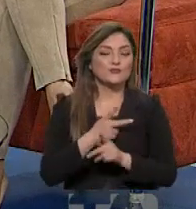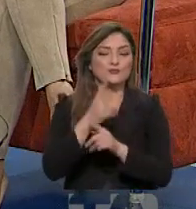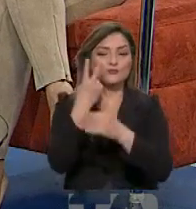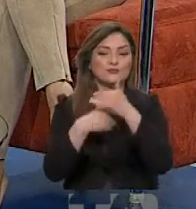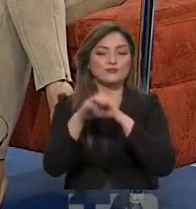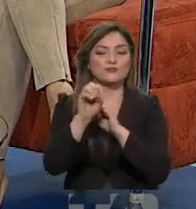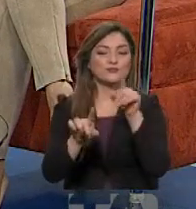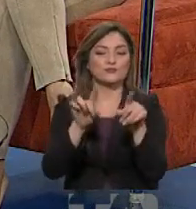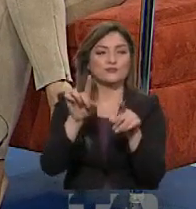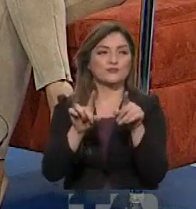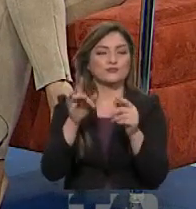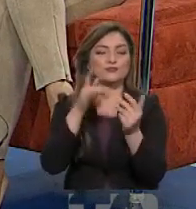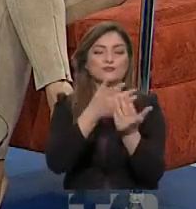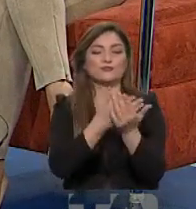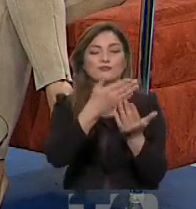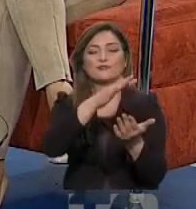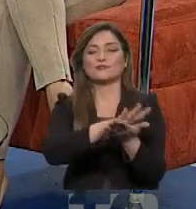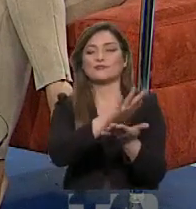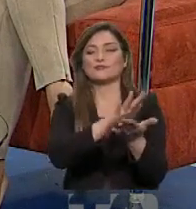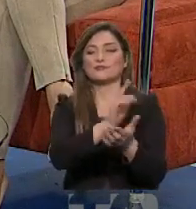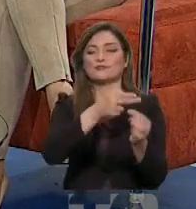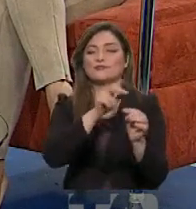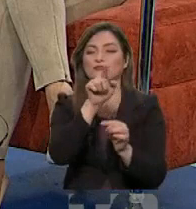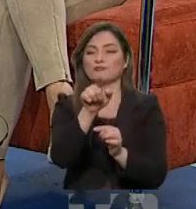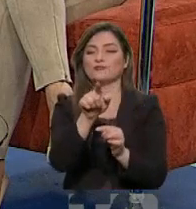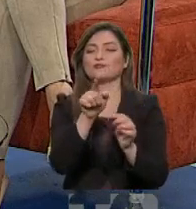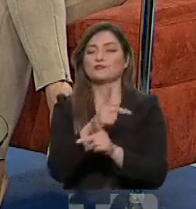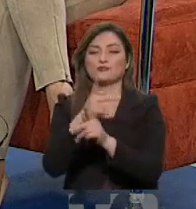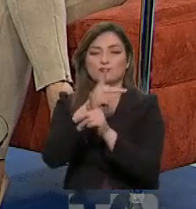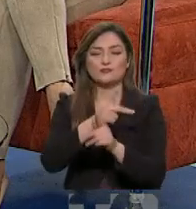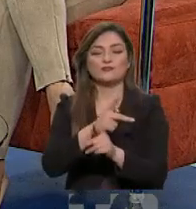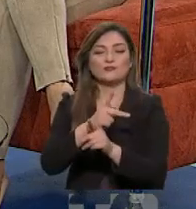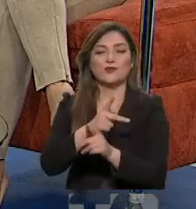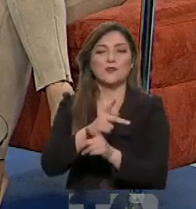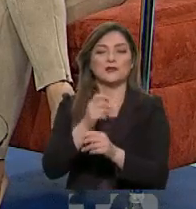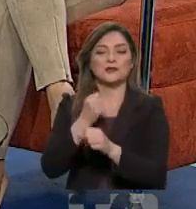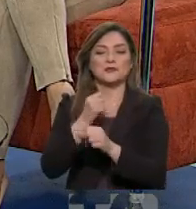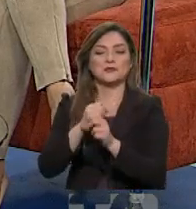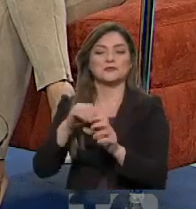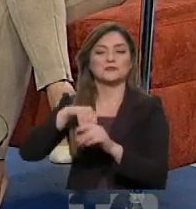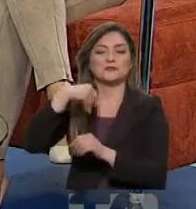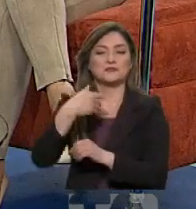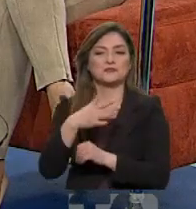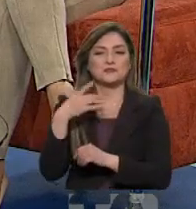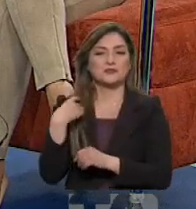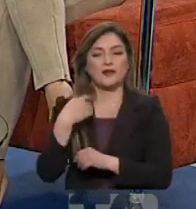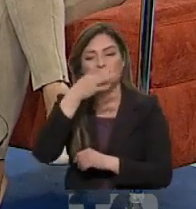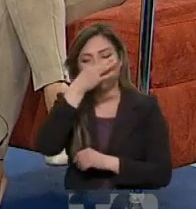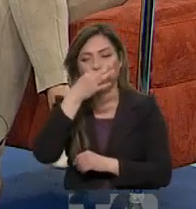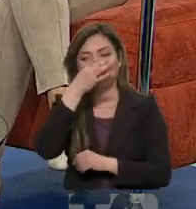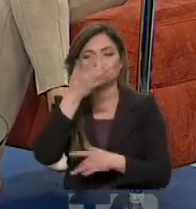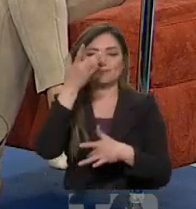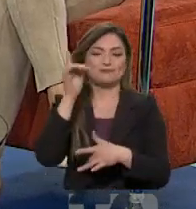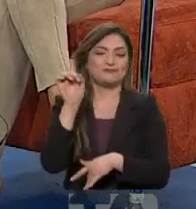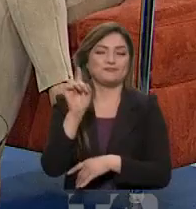sobre todo aquellos que tienen que ir a clases presenciales. Pero usted también cuídese si sale del trabajo para que no se vaya a resfriar. Vamos a saludar con